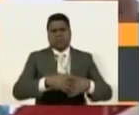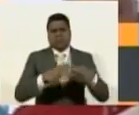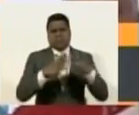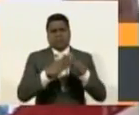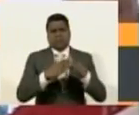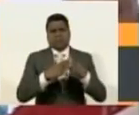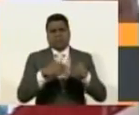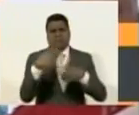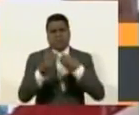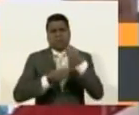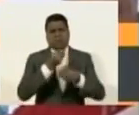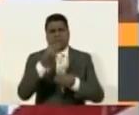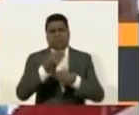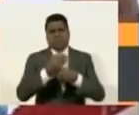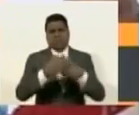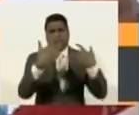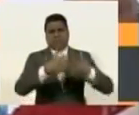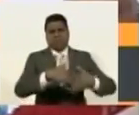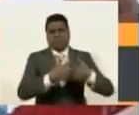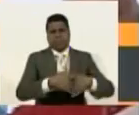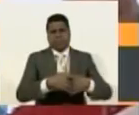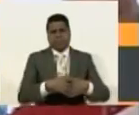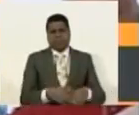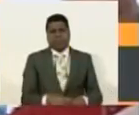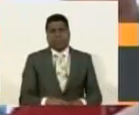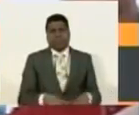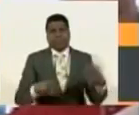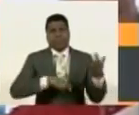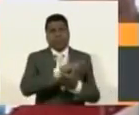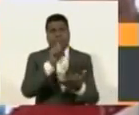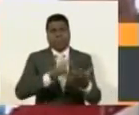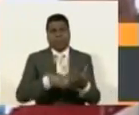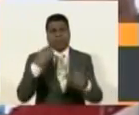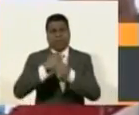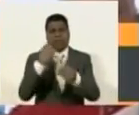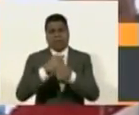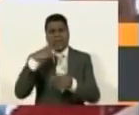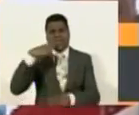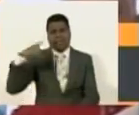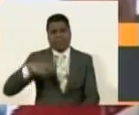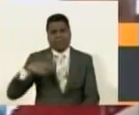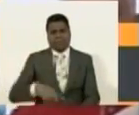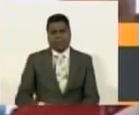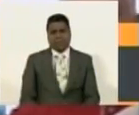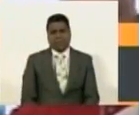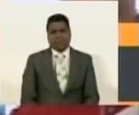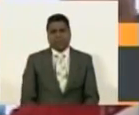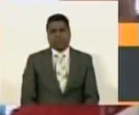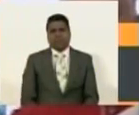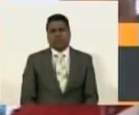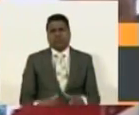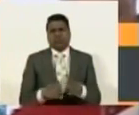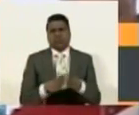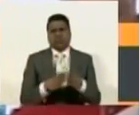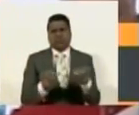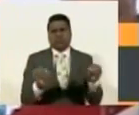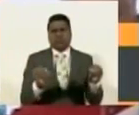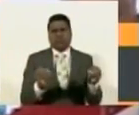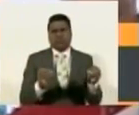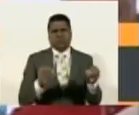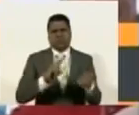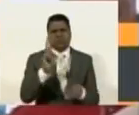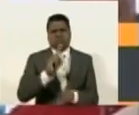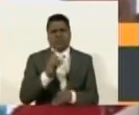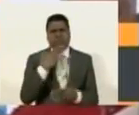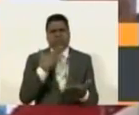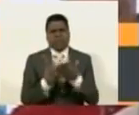empresas. No, no, estamos hablando del nacionalista, el que trabaja de verdad, no el chulo, no el chulo.